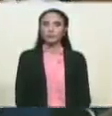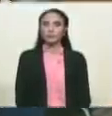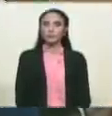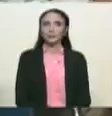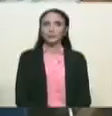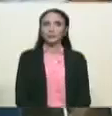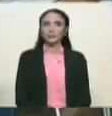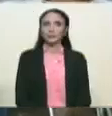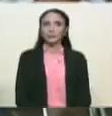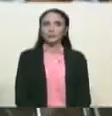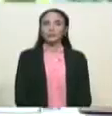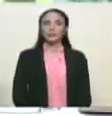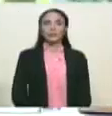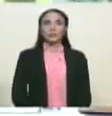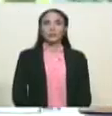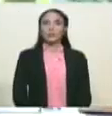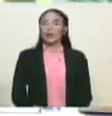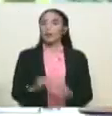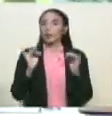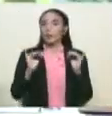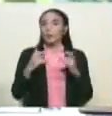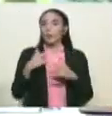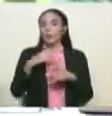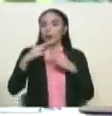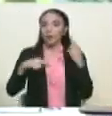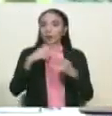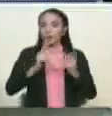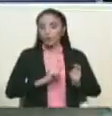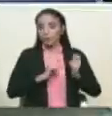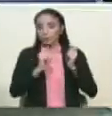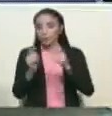Así como la revolución le ha dado tareas a ustedes